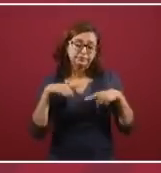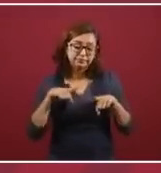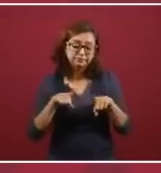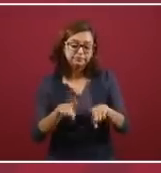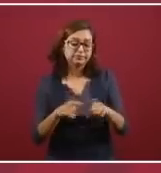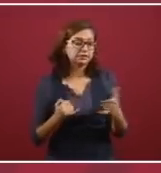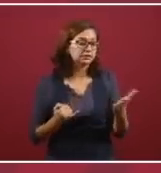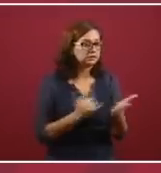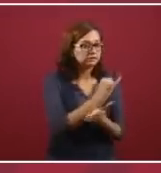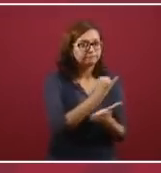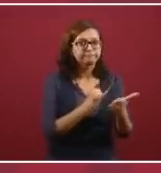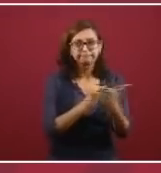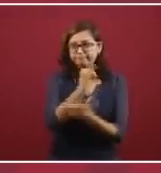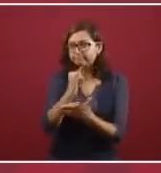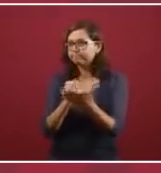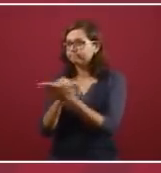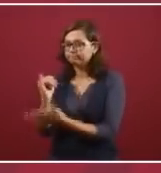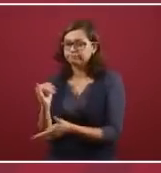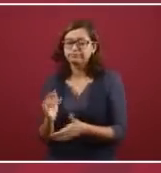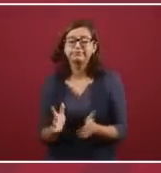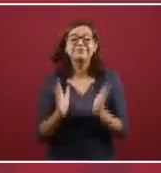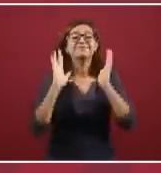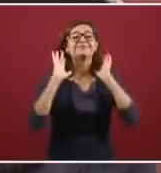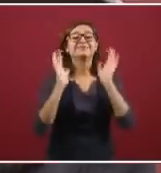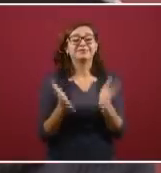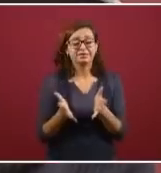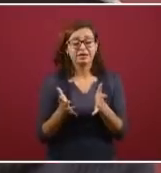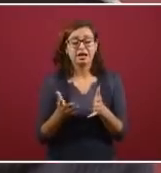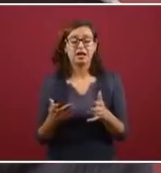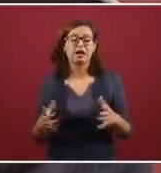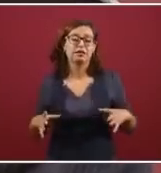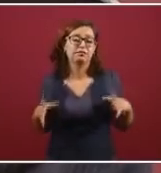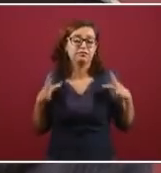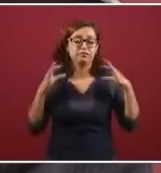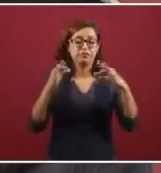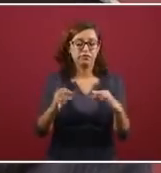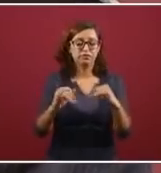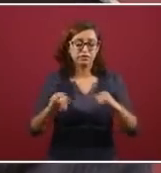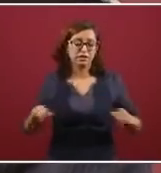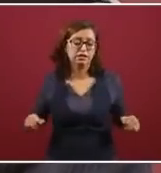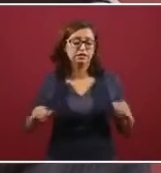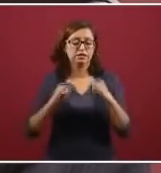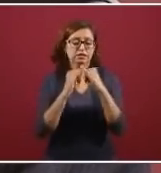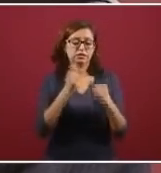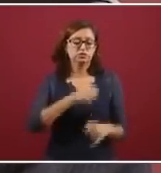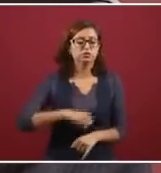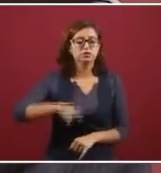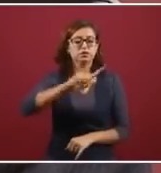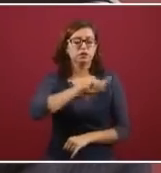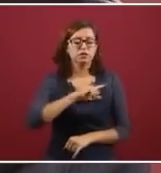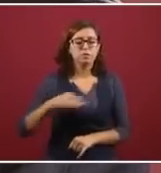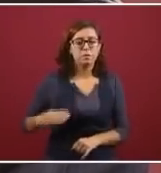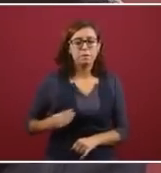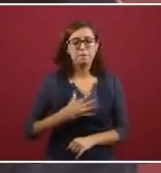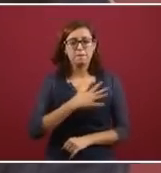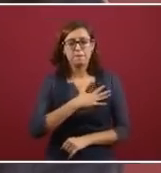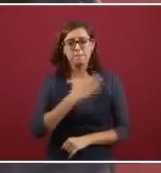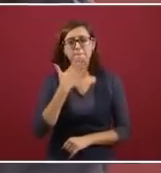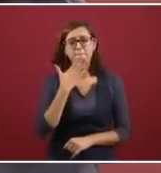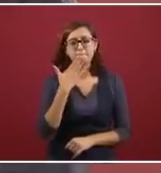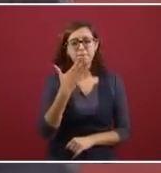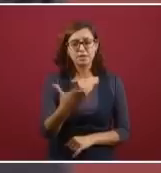se constituyó el Instituto de la Salud para el Bienestar,